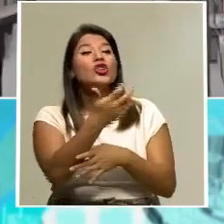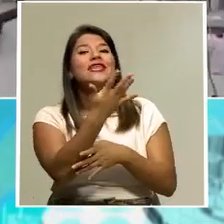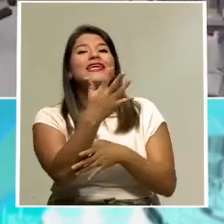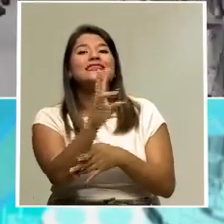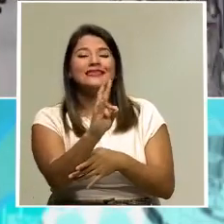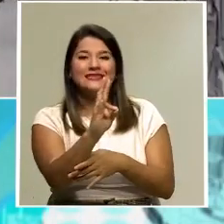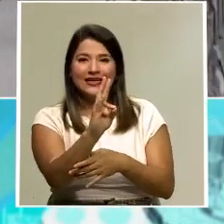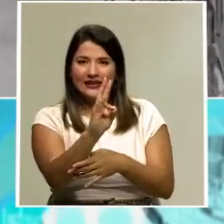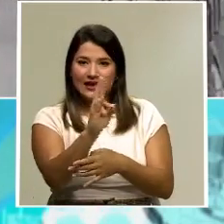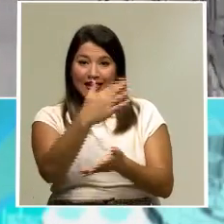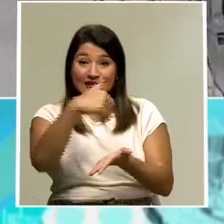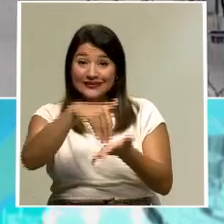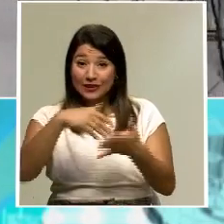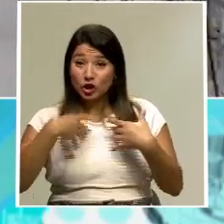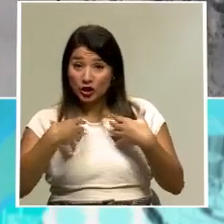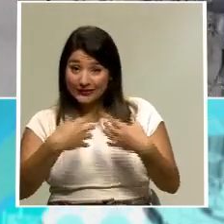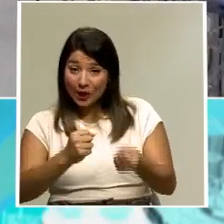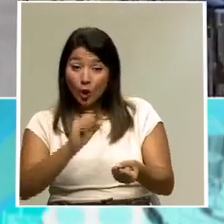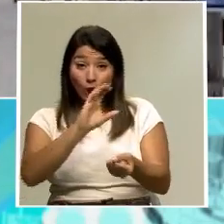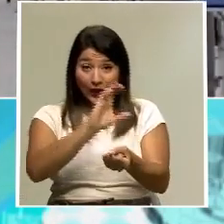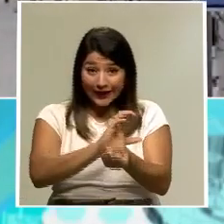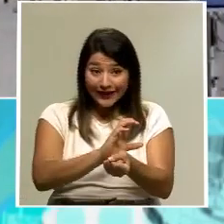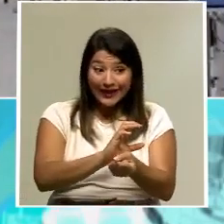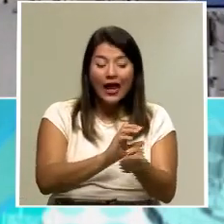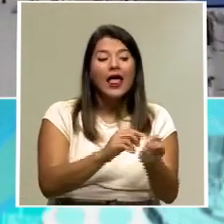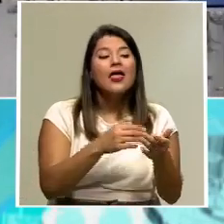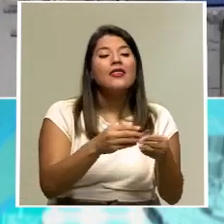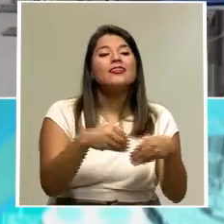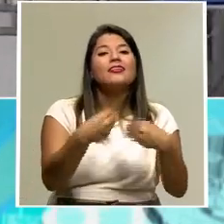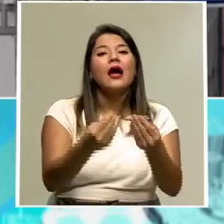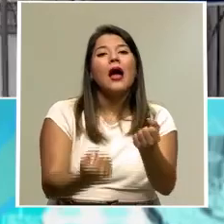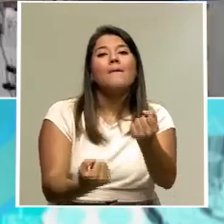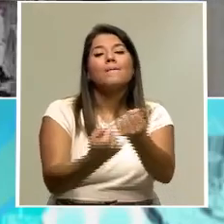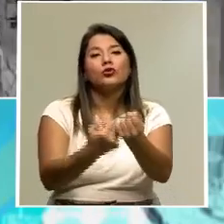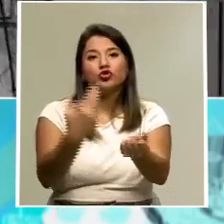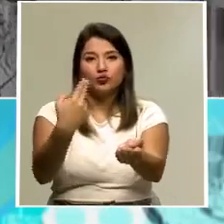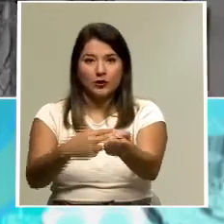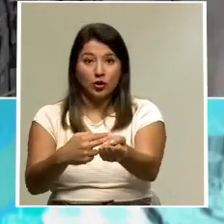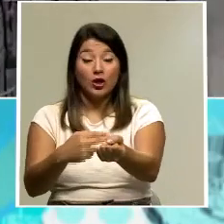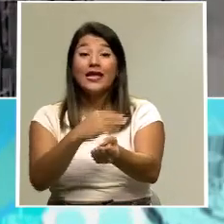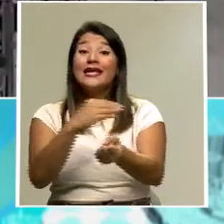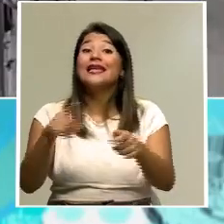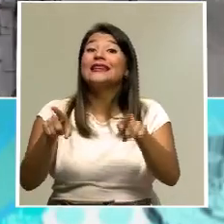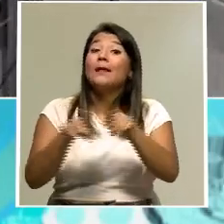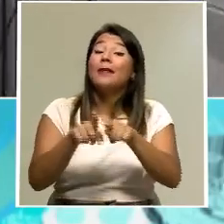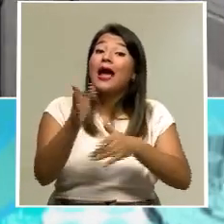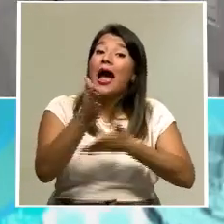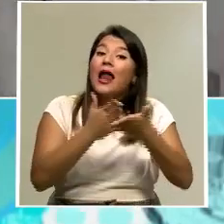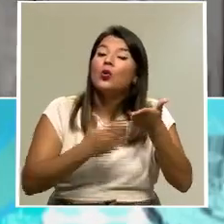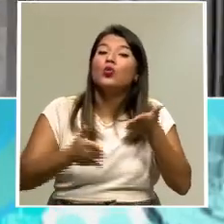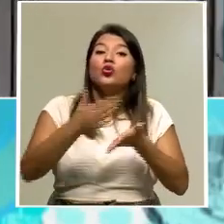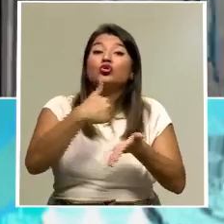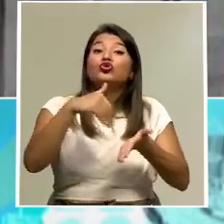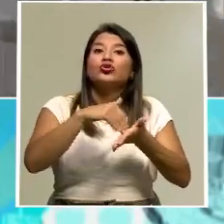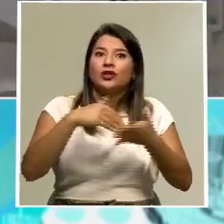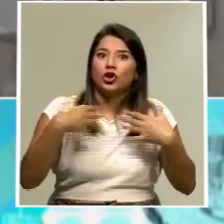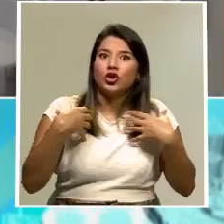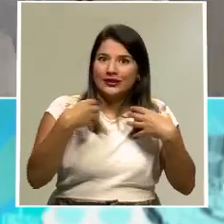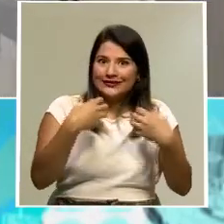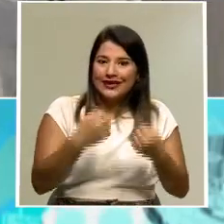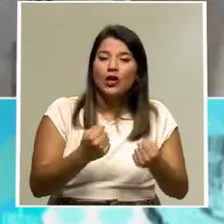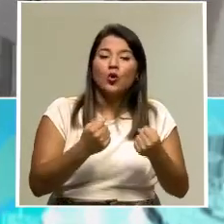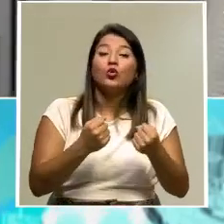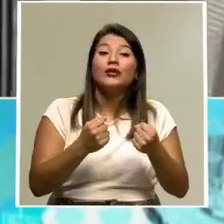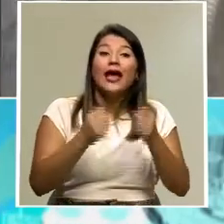lo informábamos ahora en la nota anterior. Se estaría ampliando el horario en algunos de los centros de salud, incluso algunos